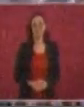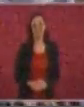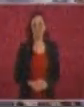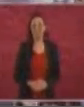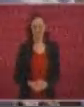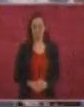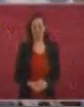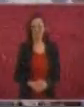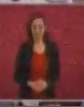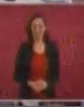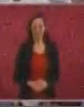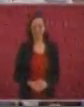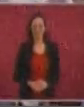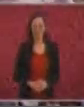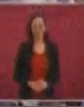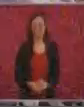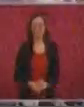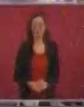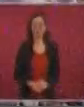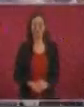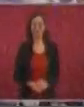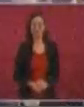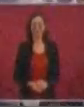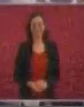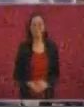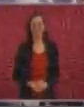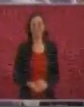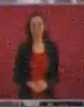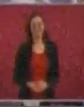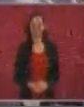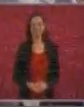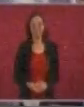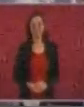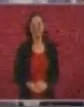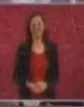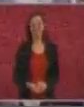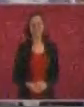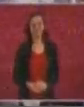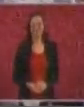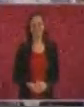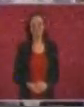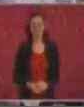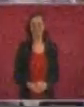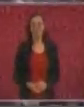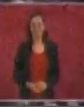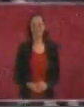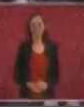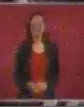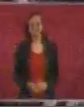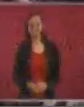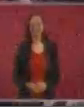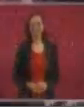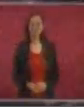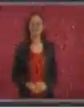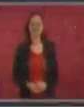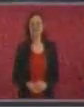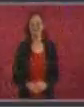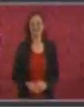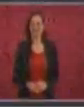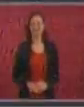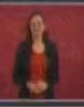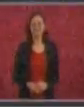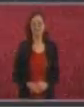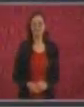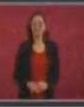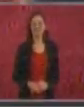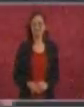va a superar esta revocación, que él ha querido, él ha insistido mucho en esta revocación. Antes de este evento va a ser